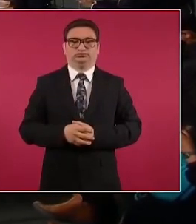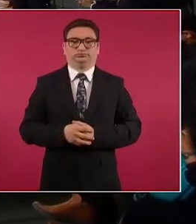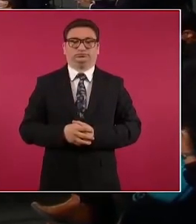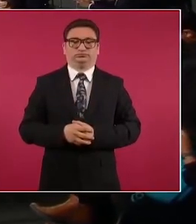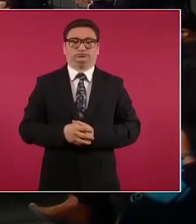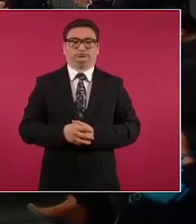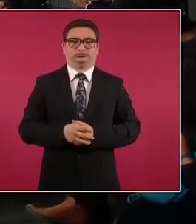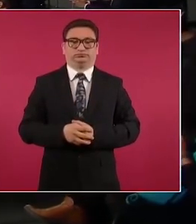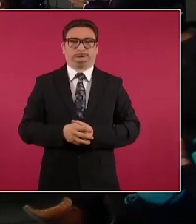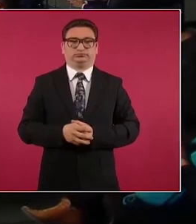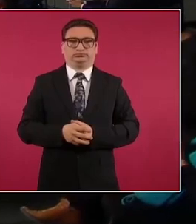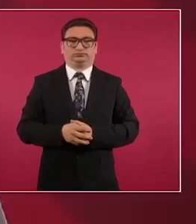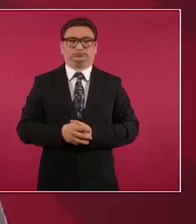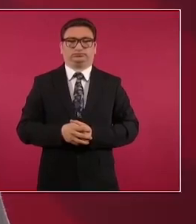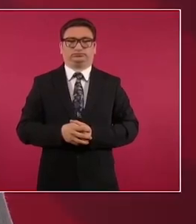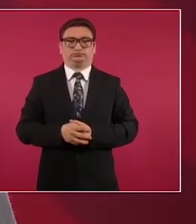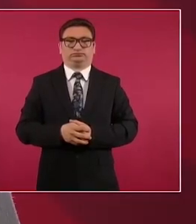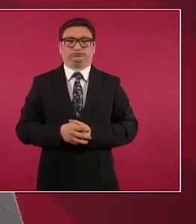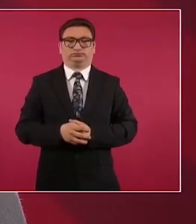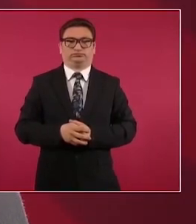Ya